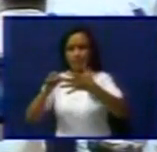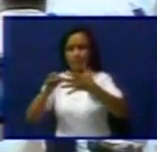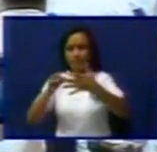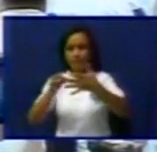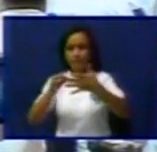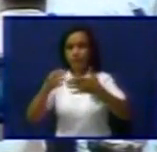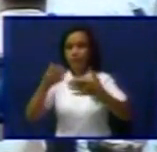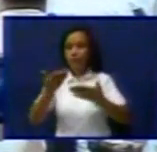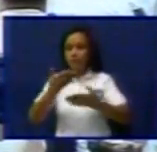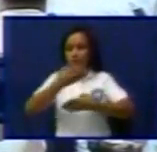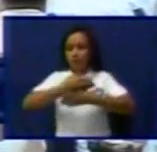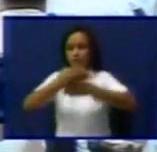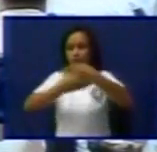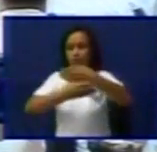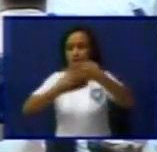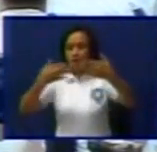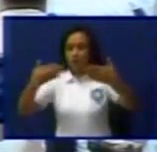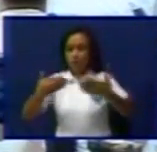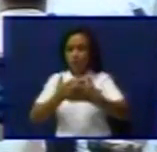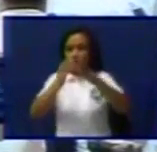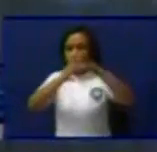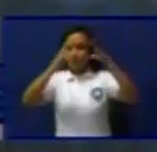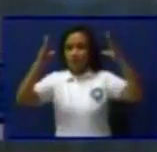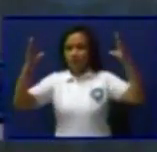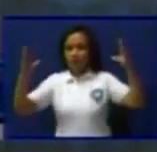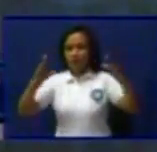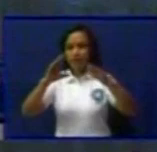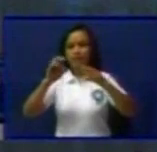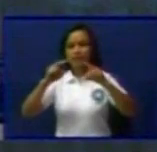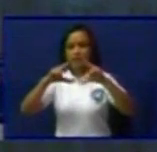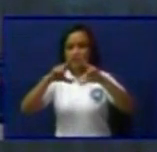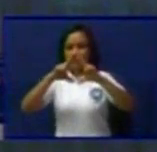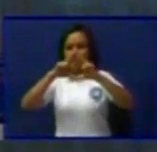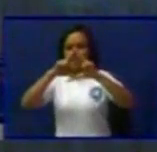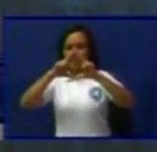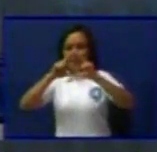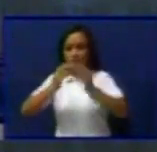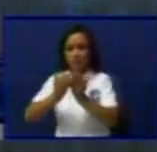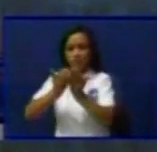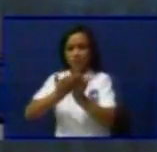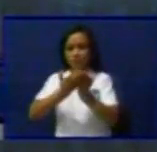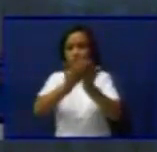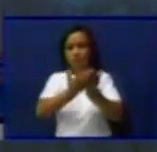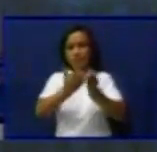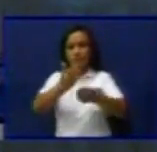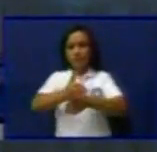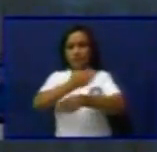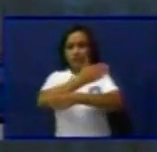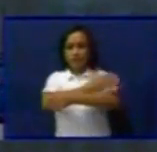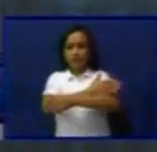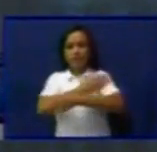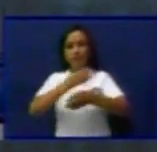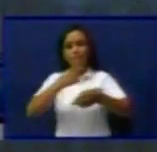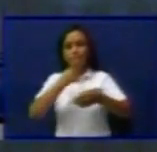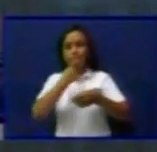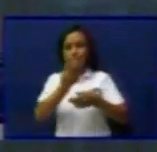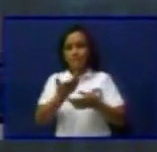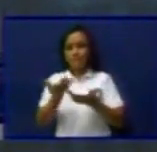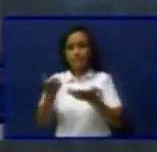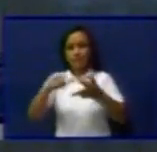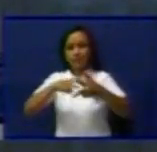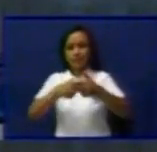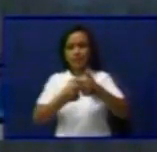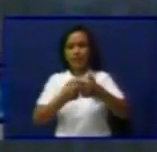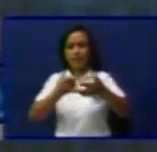cuales se va a construir el Gran Canal Interoceánico de Nicaragua. Sin más demora, vamos a dar la palabra a